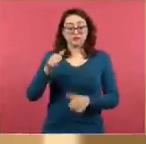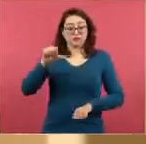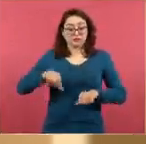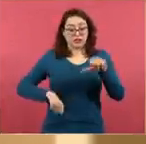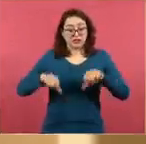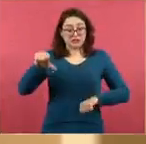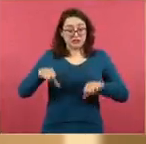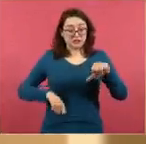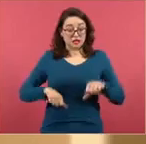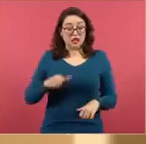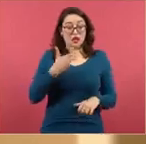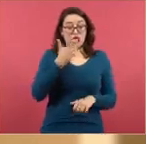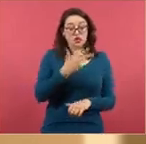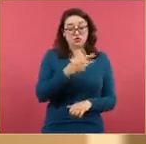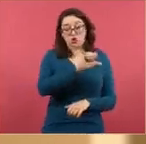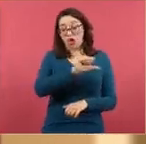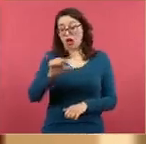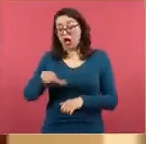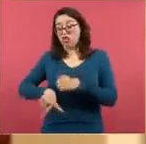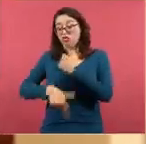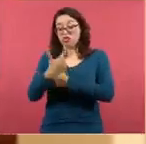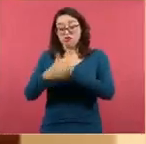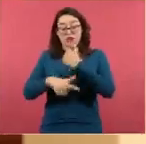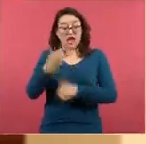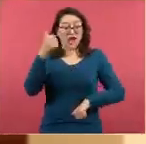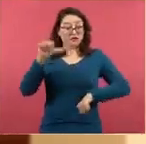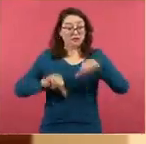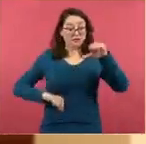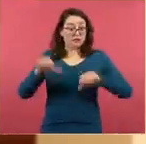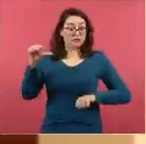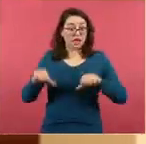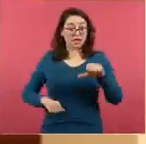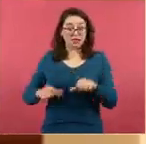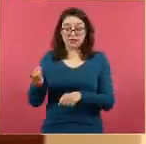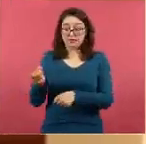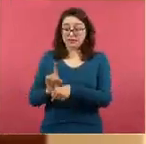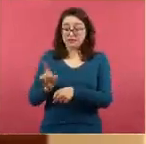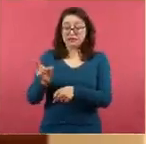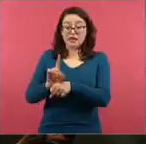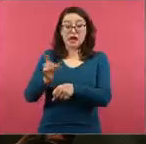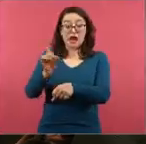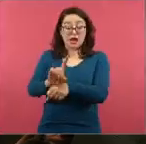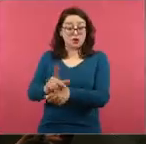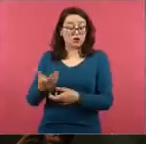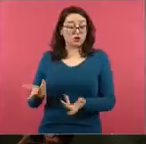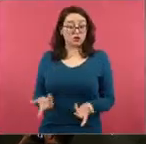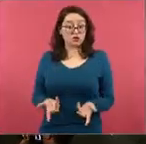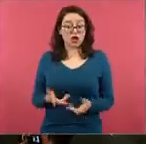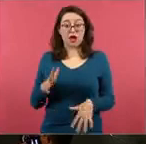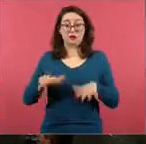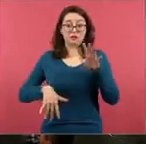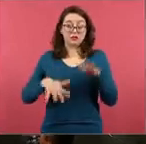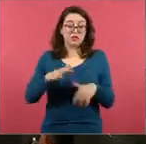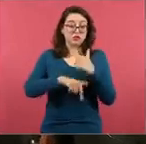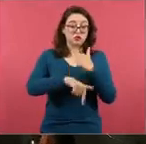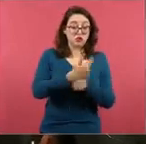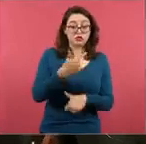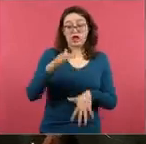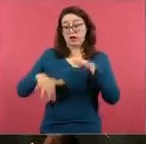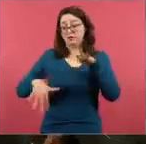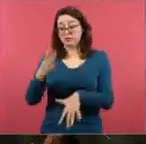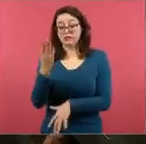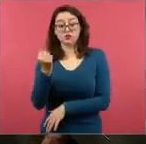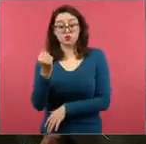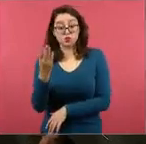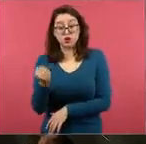distintos momentos. Particularmente en pues son 9 momentos, ¿no? Ahora sí, en la siguiente lámina, por